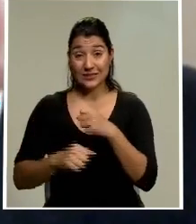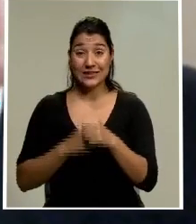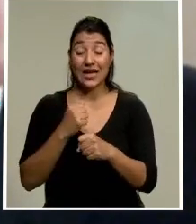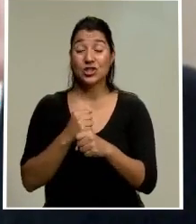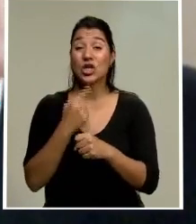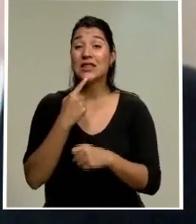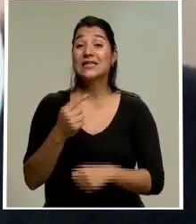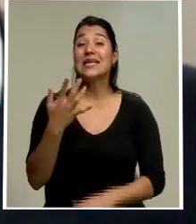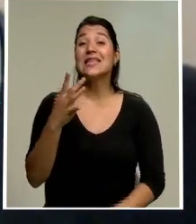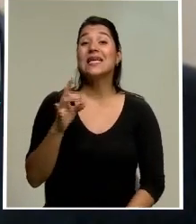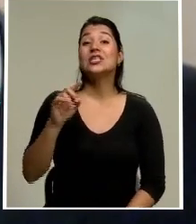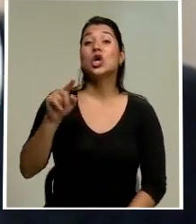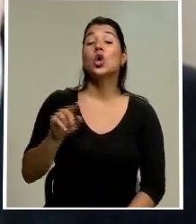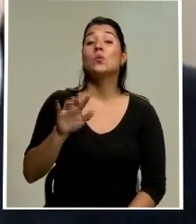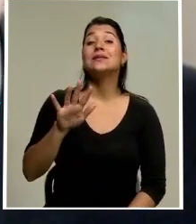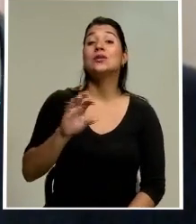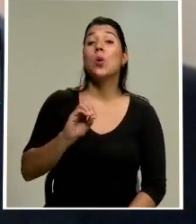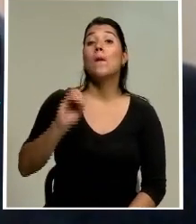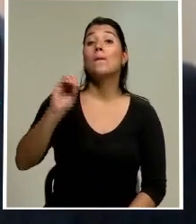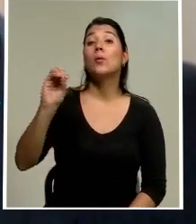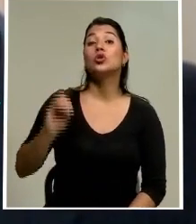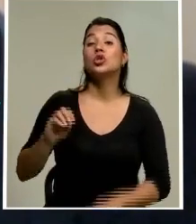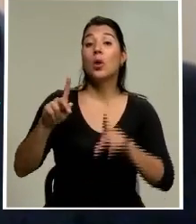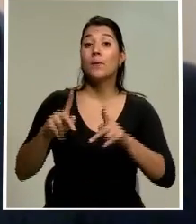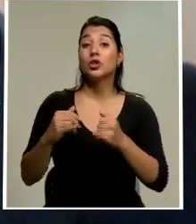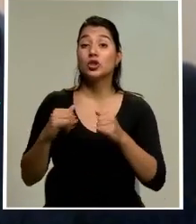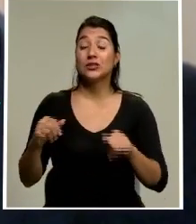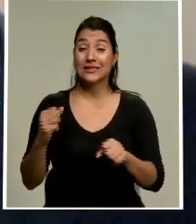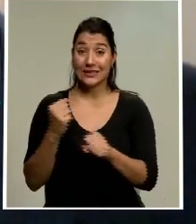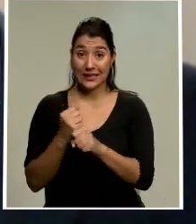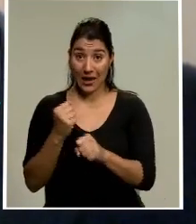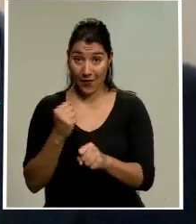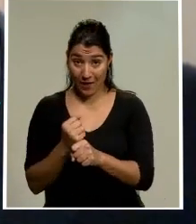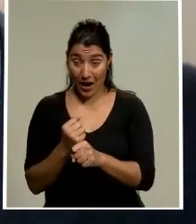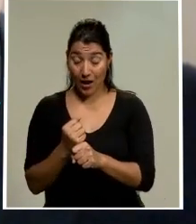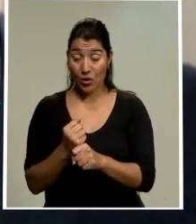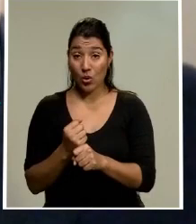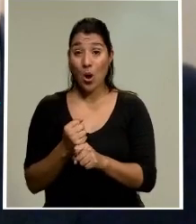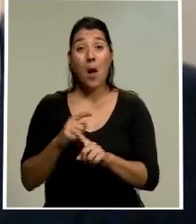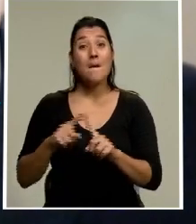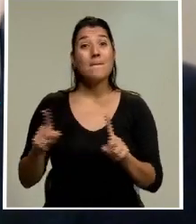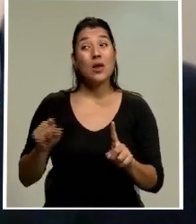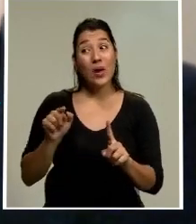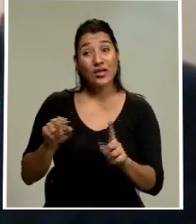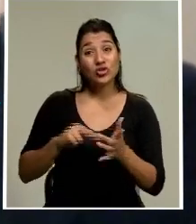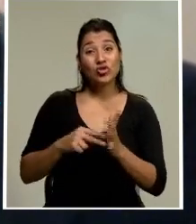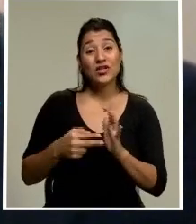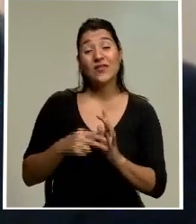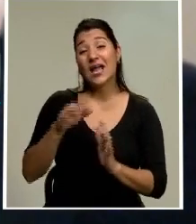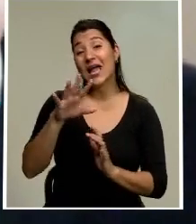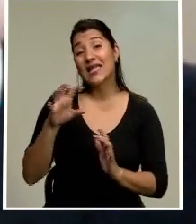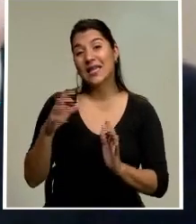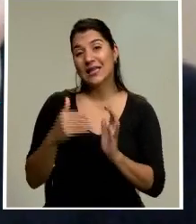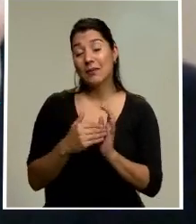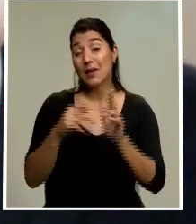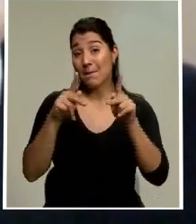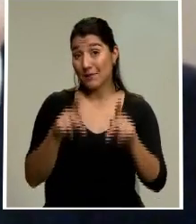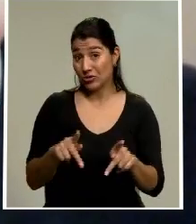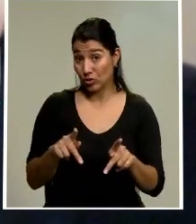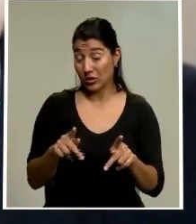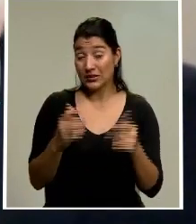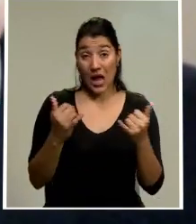de un 18,5%, pero que traducido en números son alrededor de 500.000 personas que